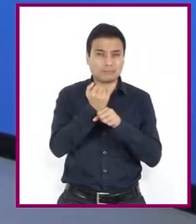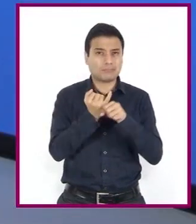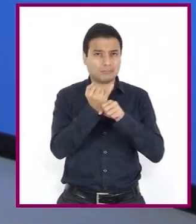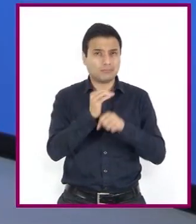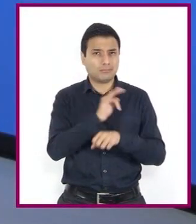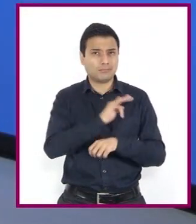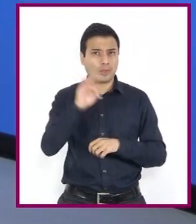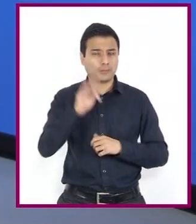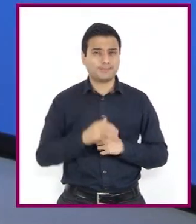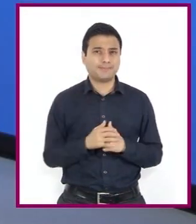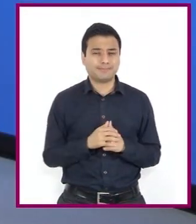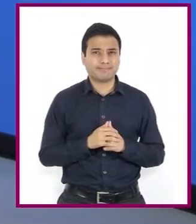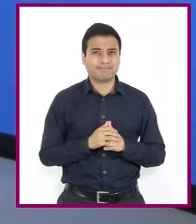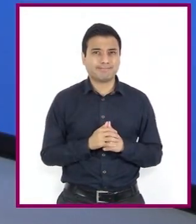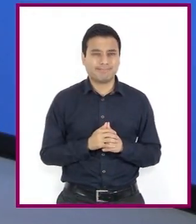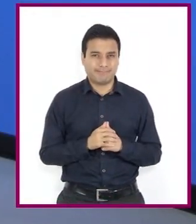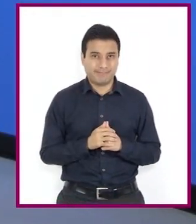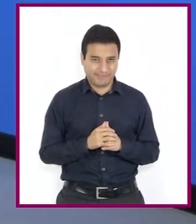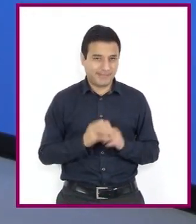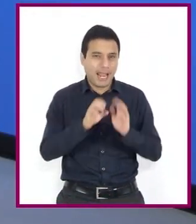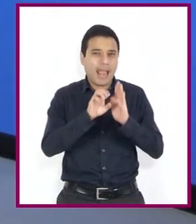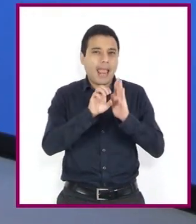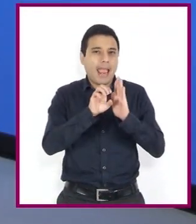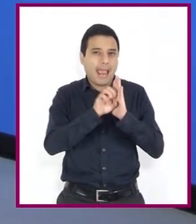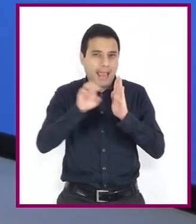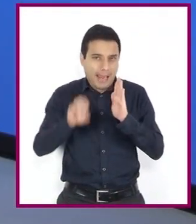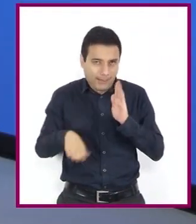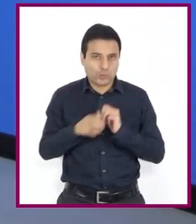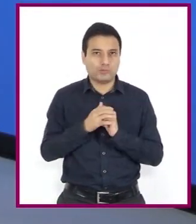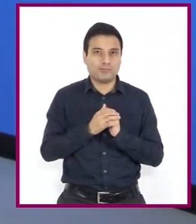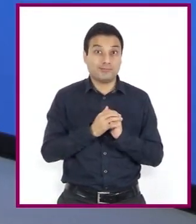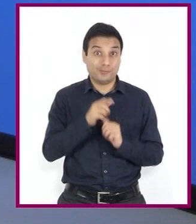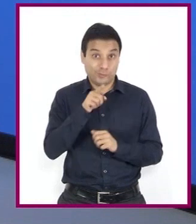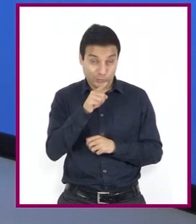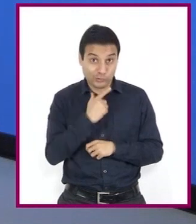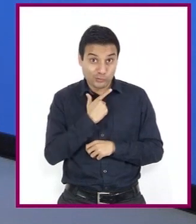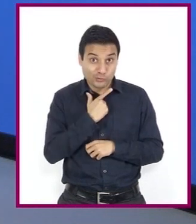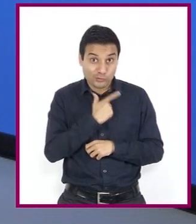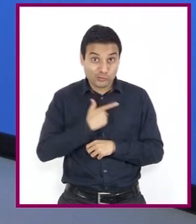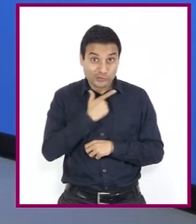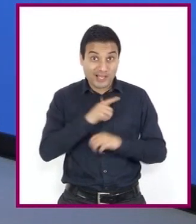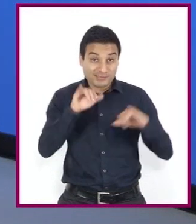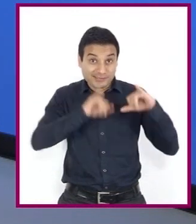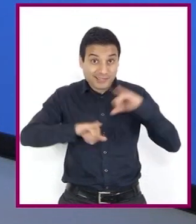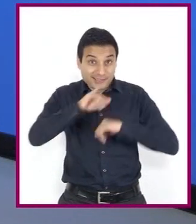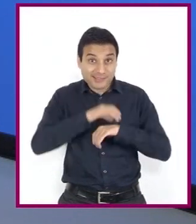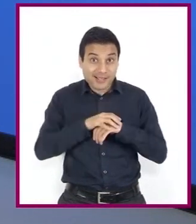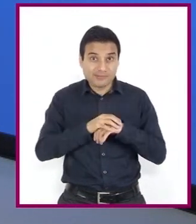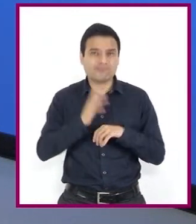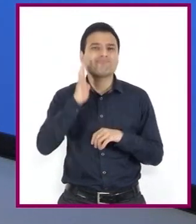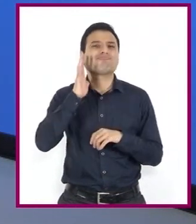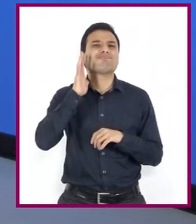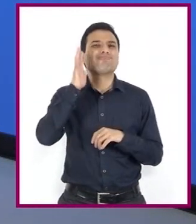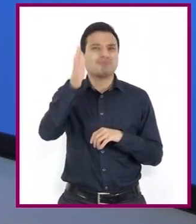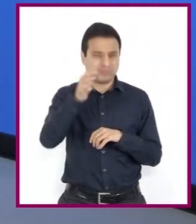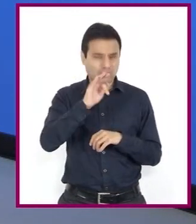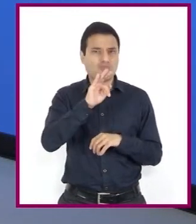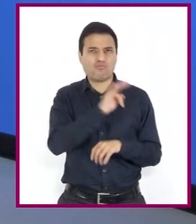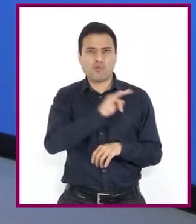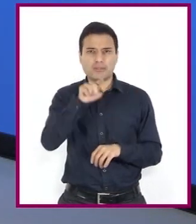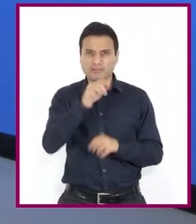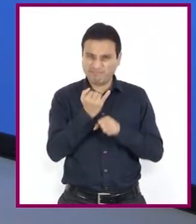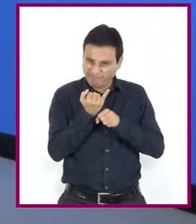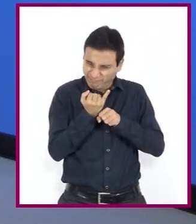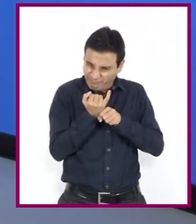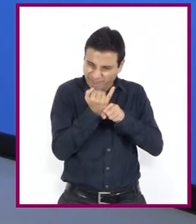satisfactoria. Y si ustedes tuvieran la inquietud y el gusto por la ciencia, en el futuro podrían llegar a construir conocimientos